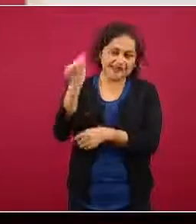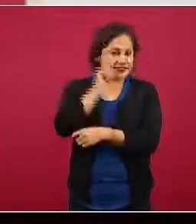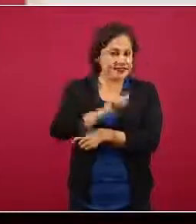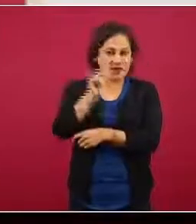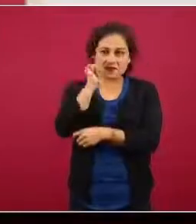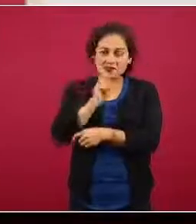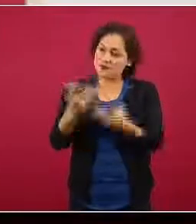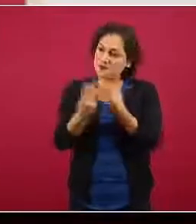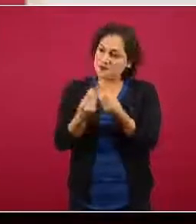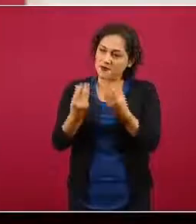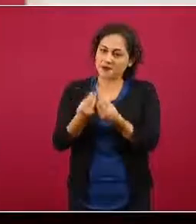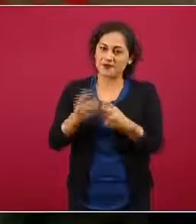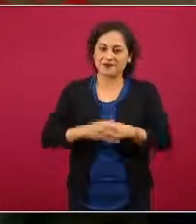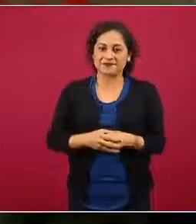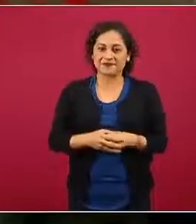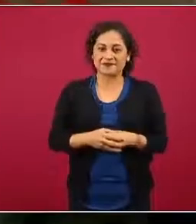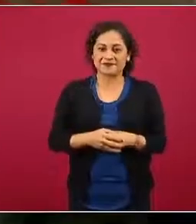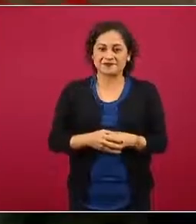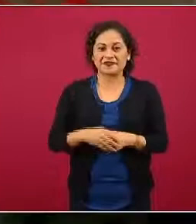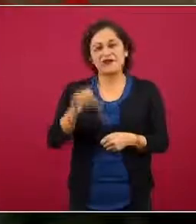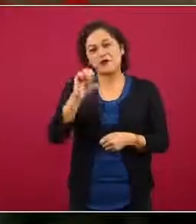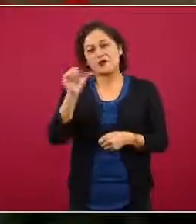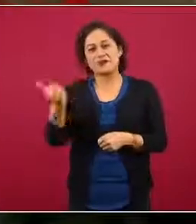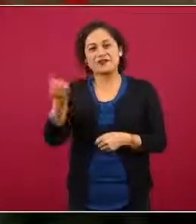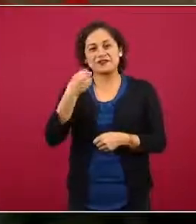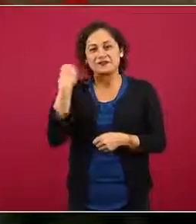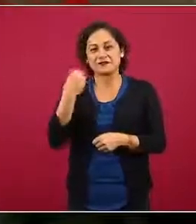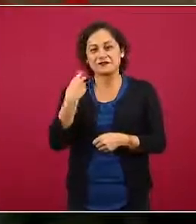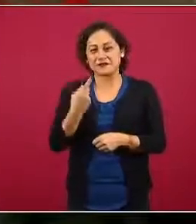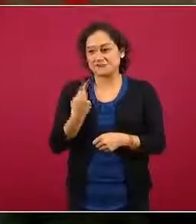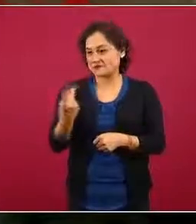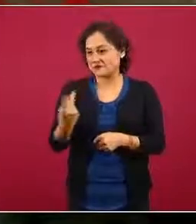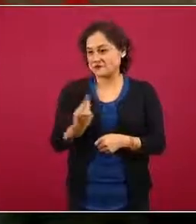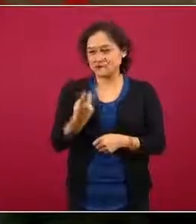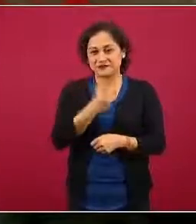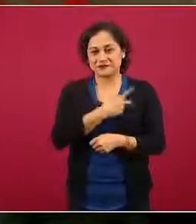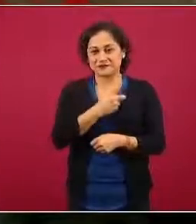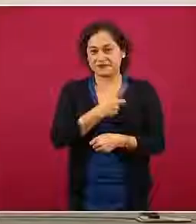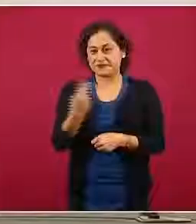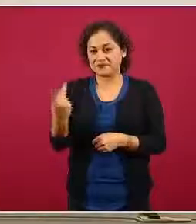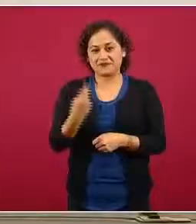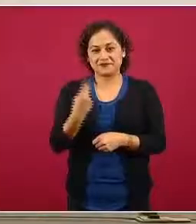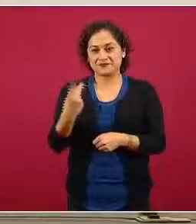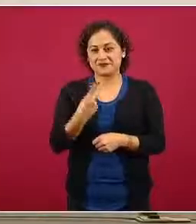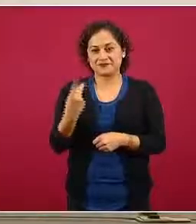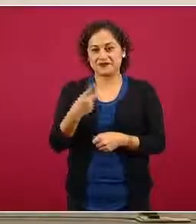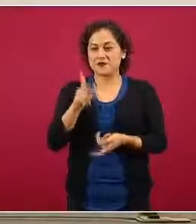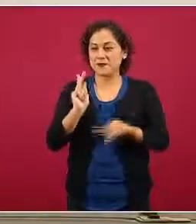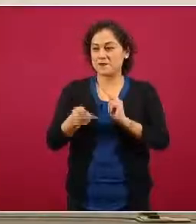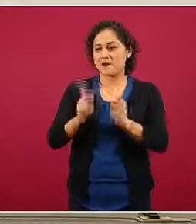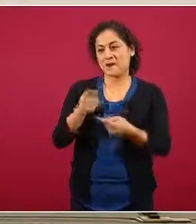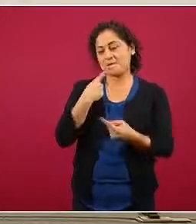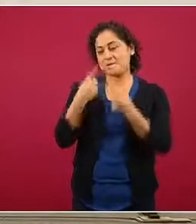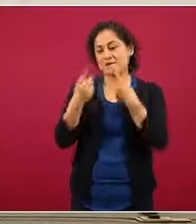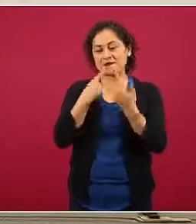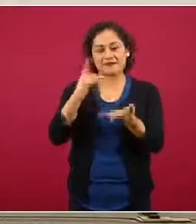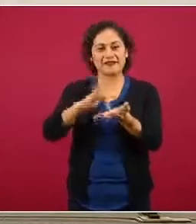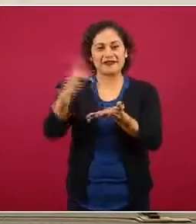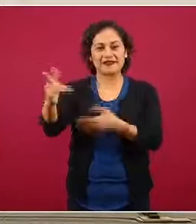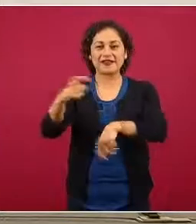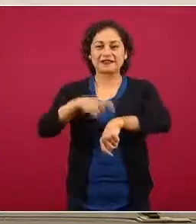acompañarnos. Ya me ha tocado otras conferencias en las que nada más estamos tú y yo, un buen diálogo. Muchísimas gracias. Son